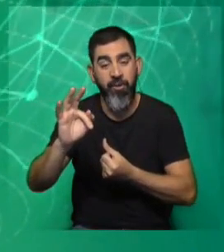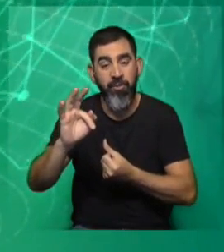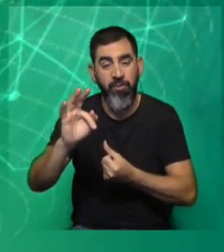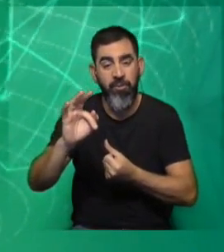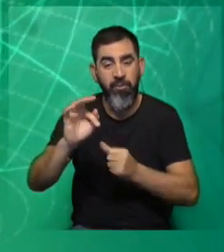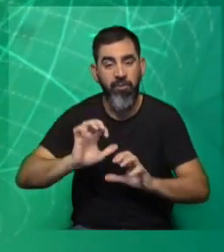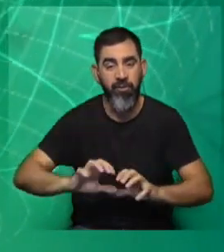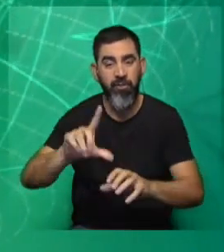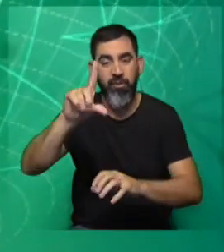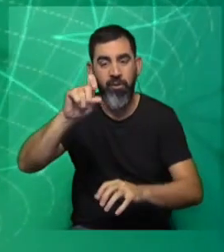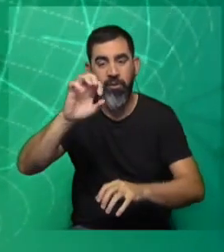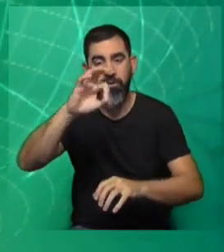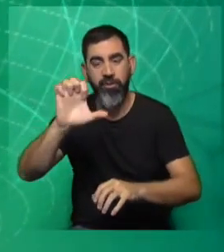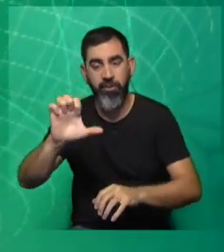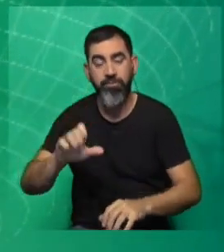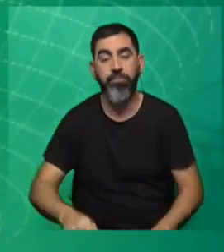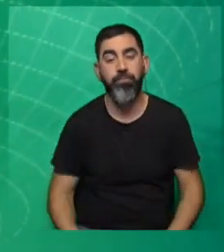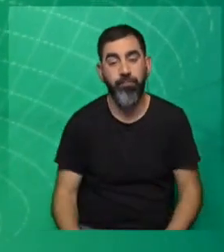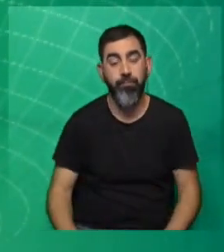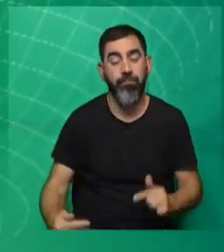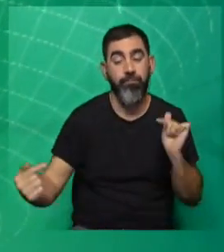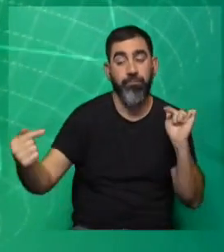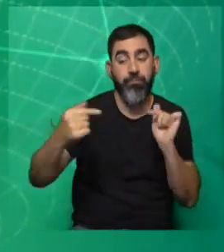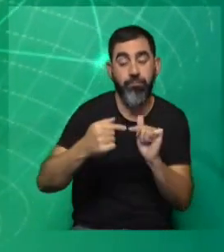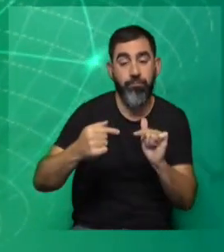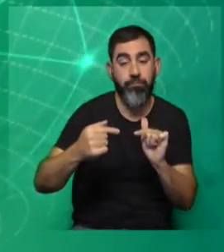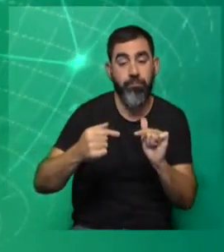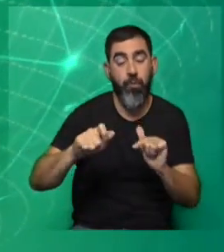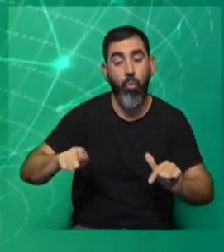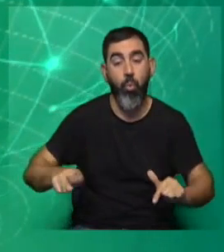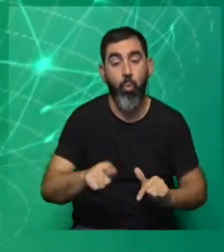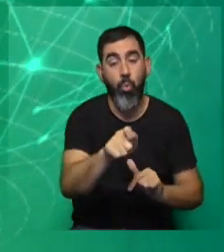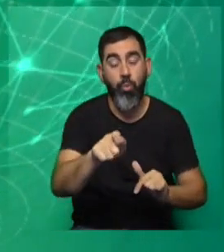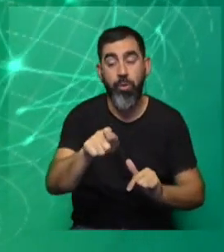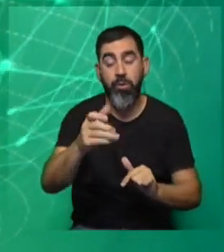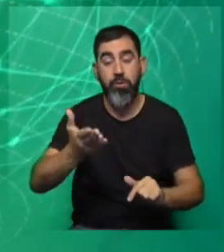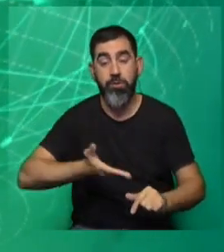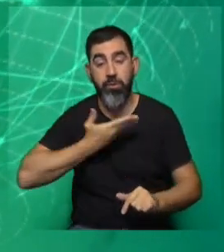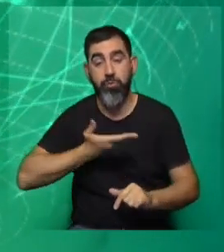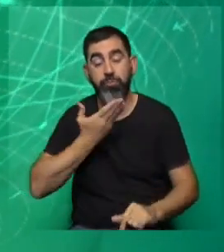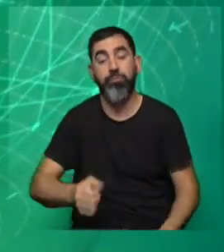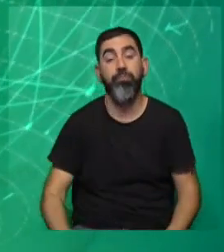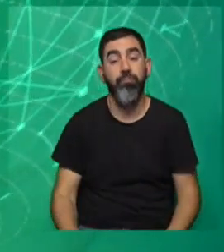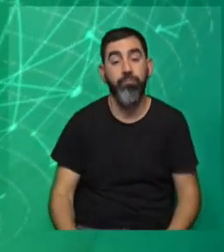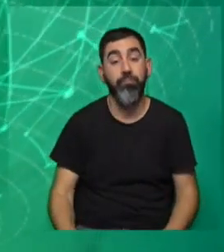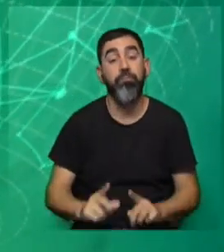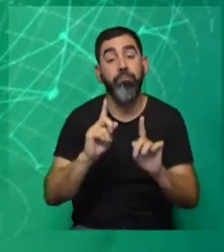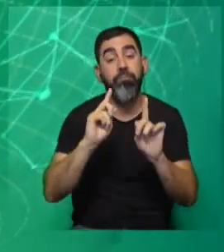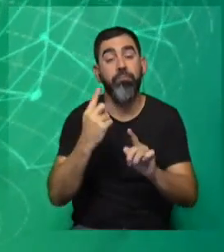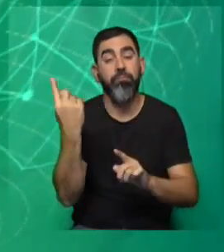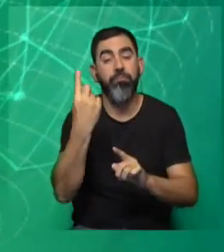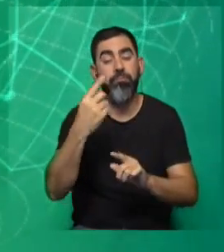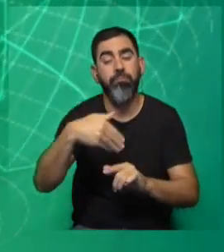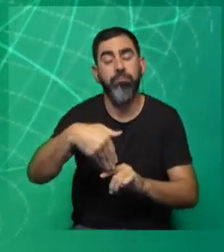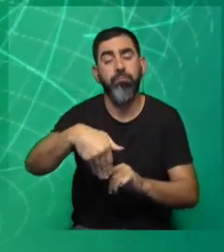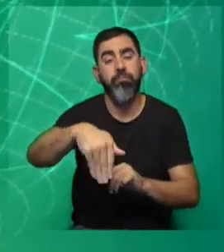de ocio de funcionarios de dioses y en contra de la judicialización de la protesta además en unos minutos nada